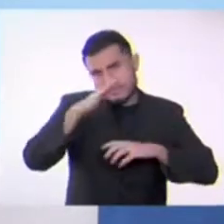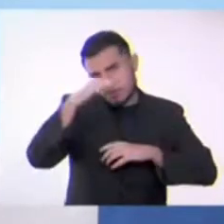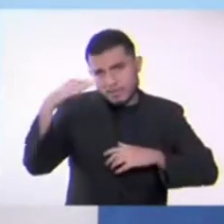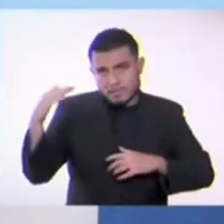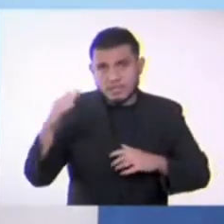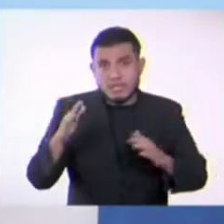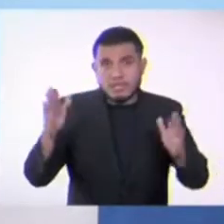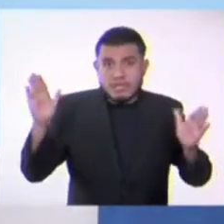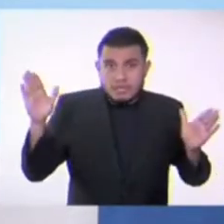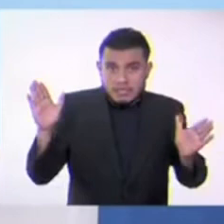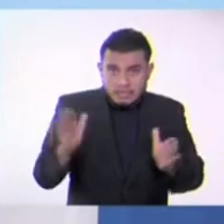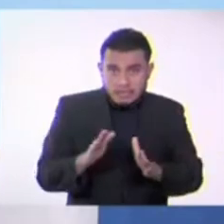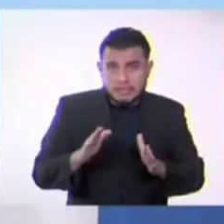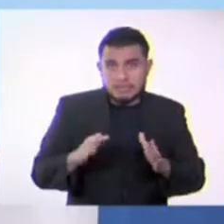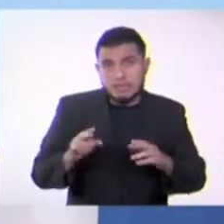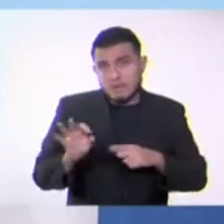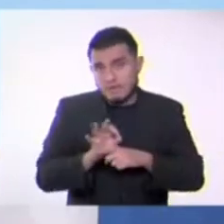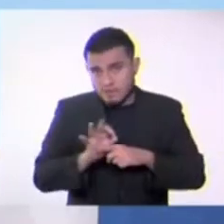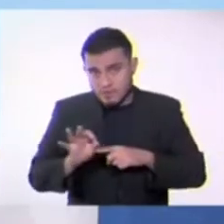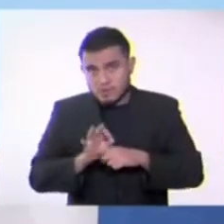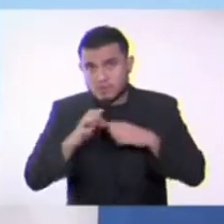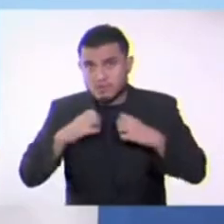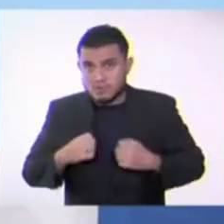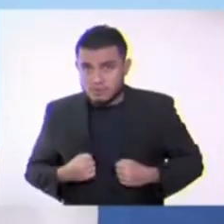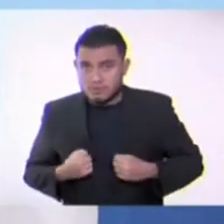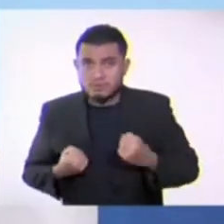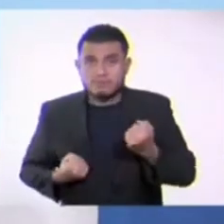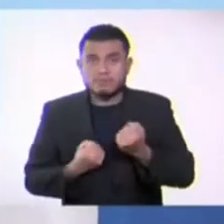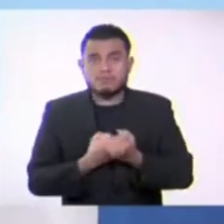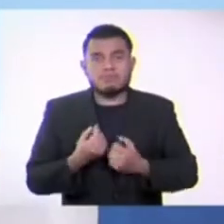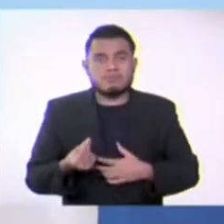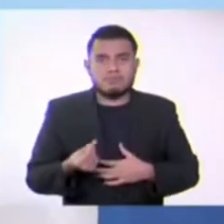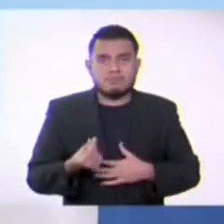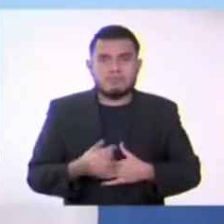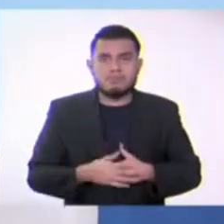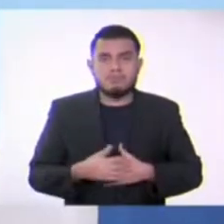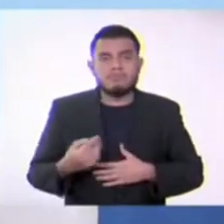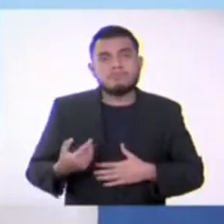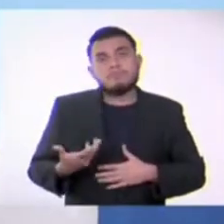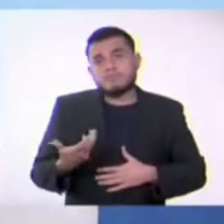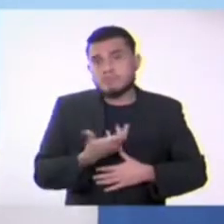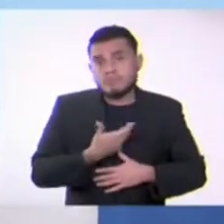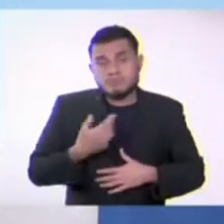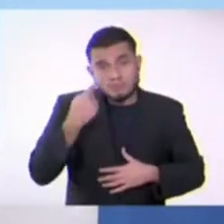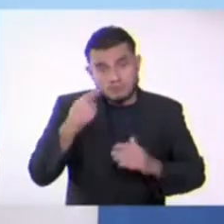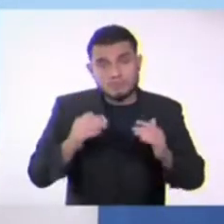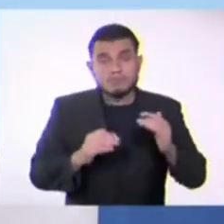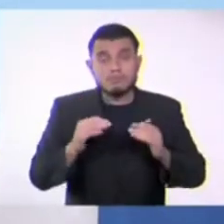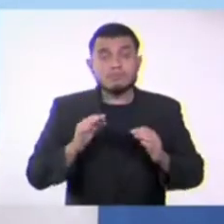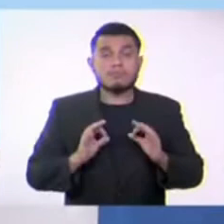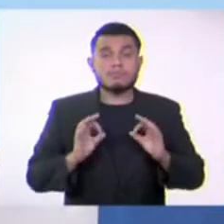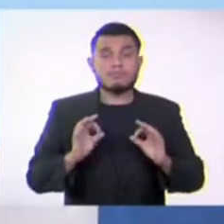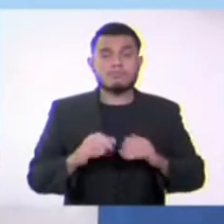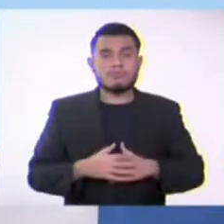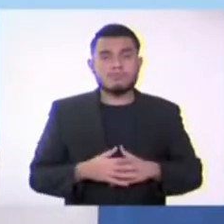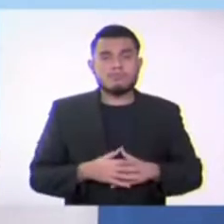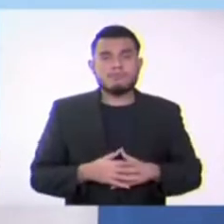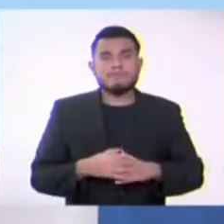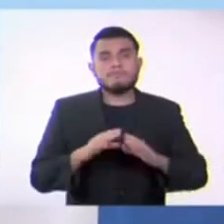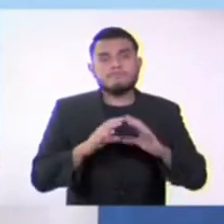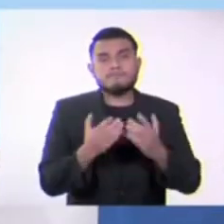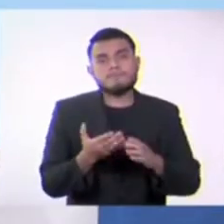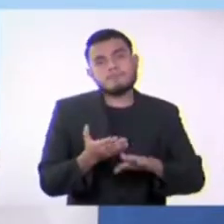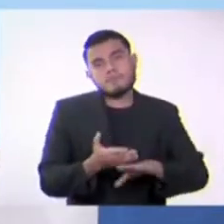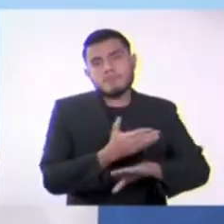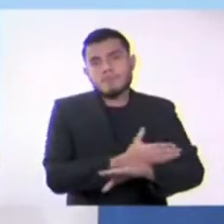del papel del Estado como mediador de la economía. Hemos también mencionado en las clases anteriores la situación